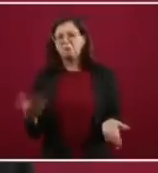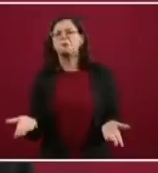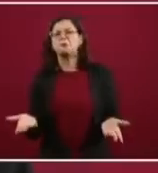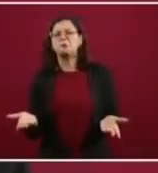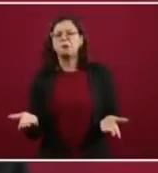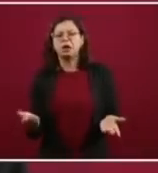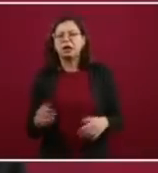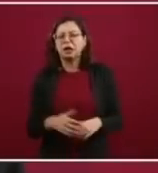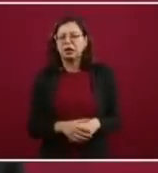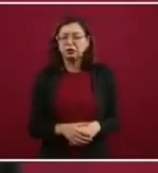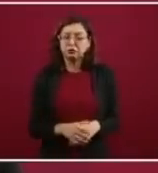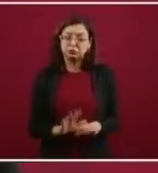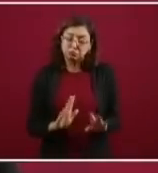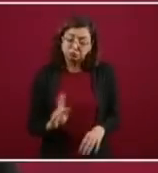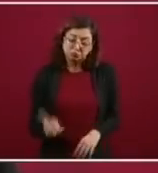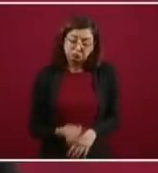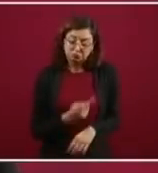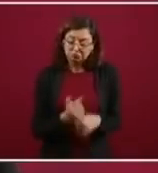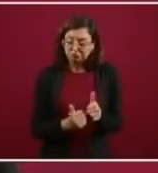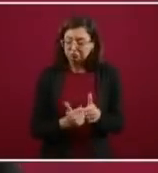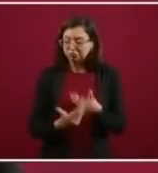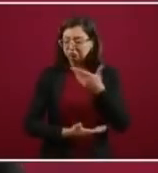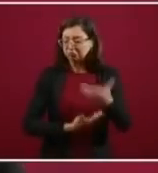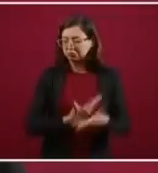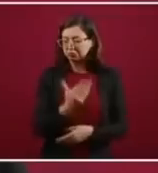Con todo respeto.